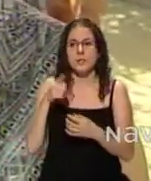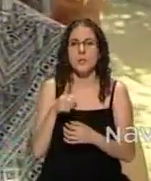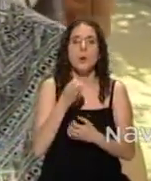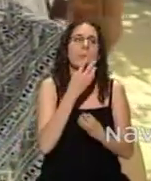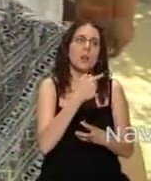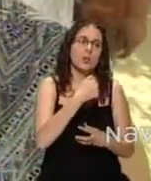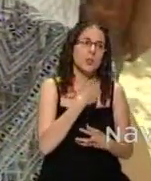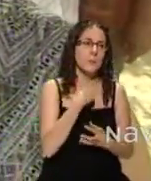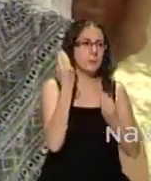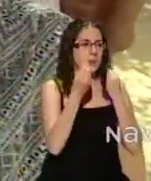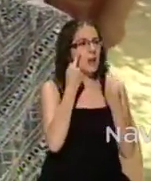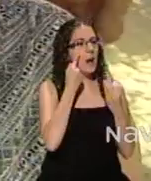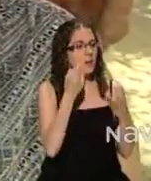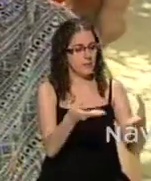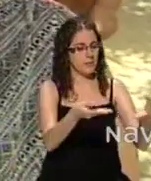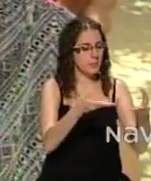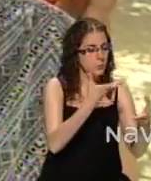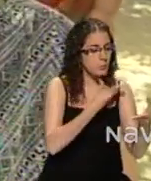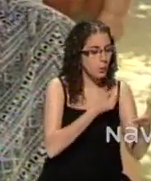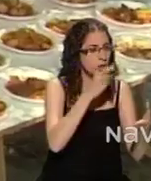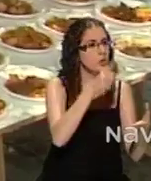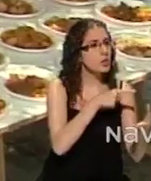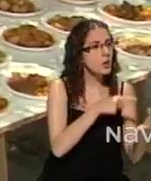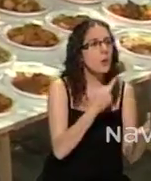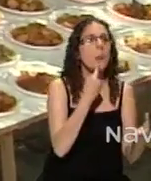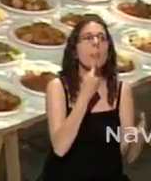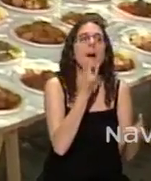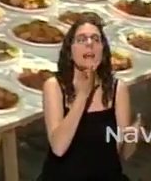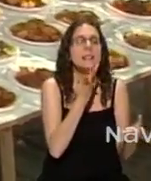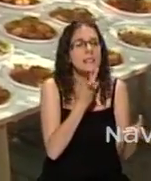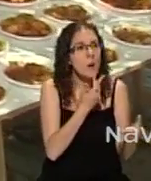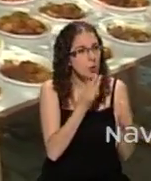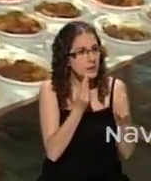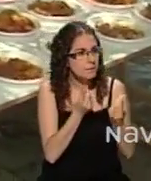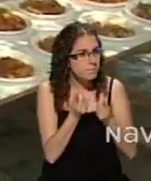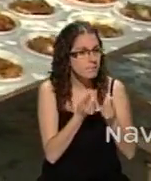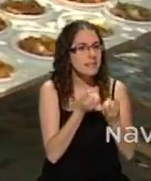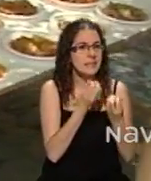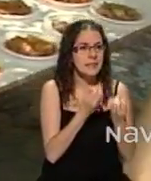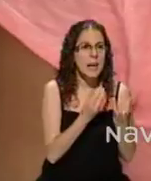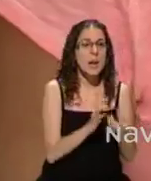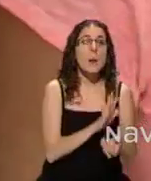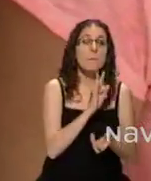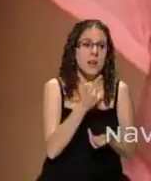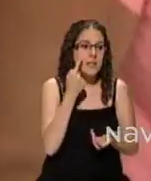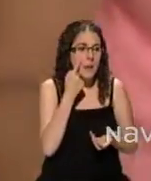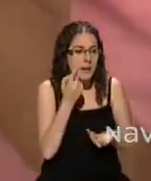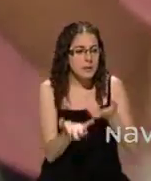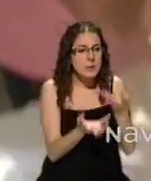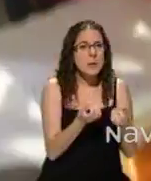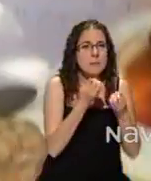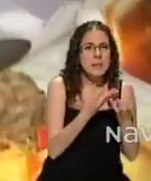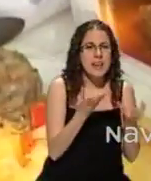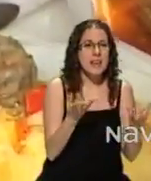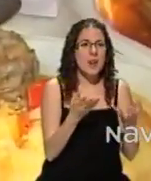la presentación, luego el sabor y pues si está bien cocinado o está